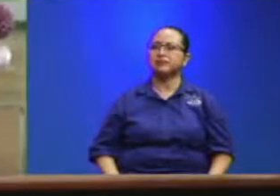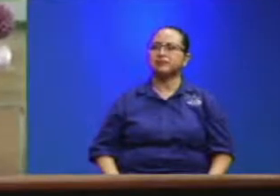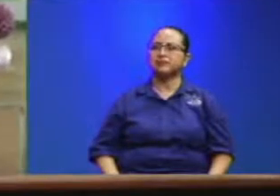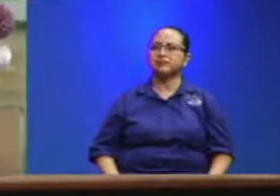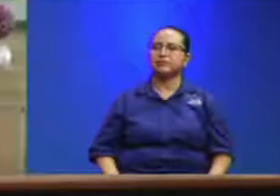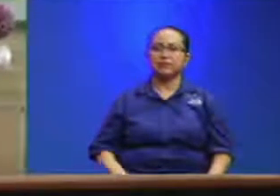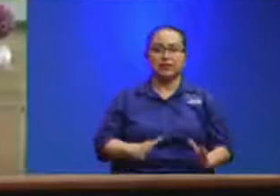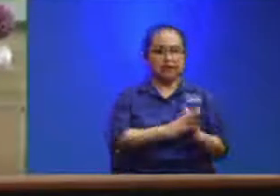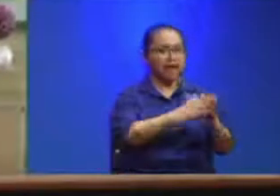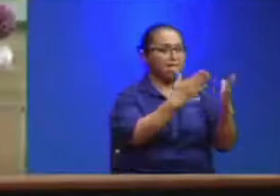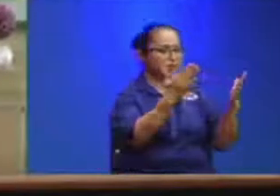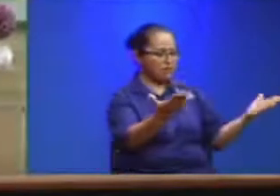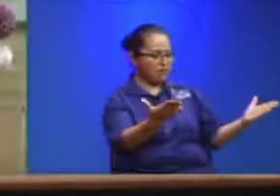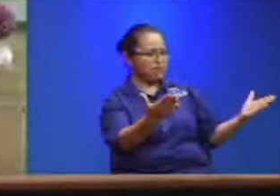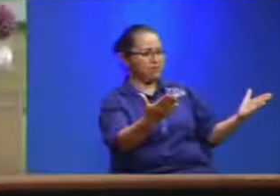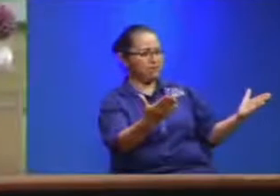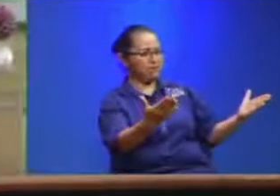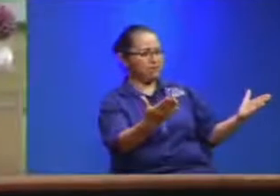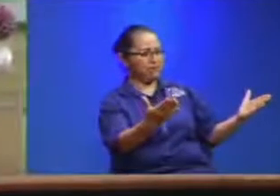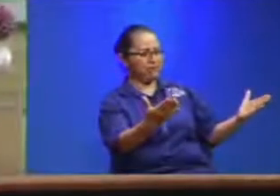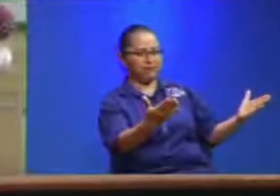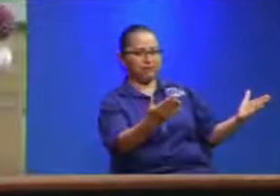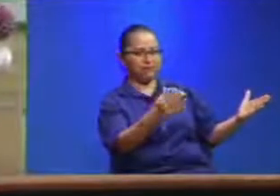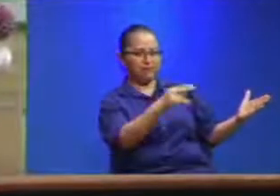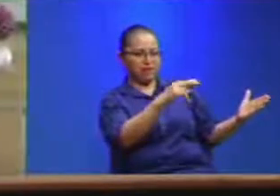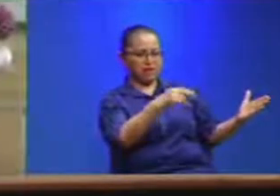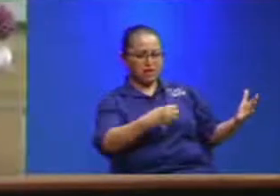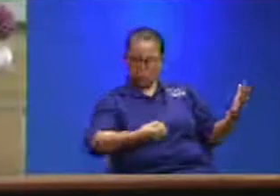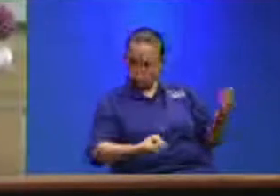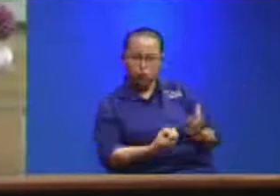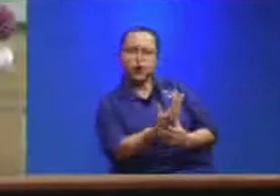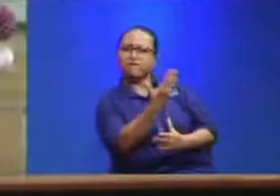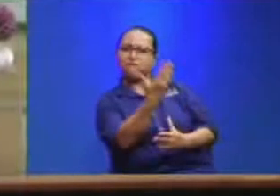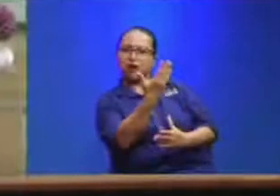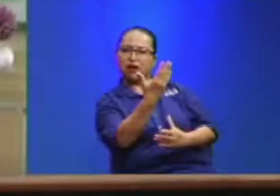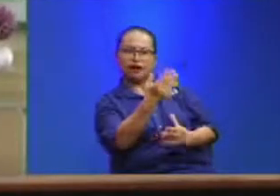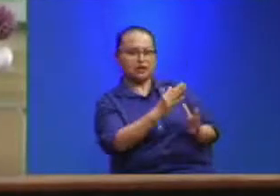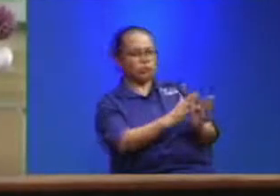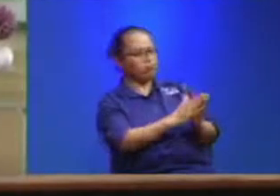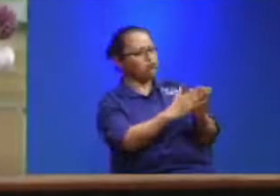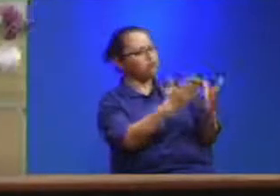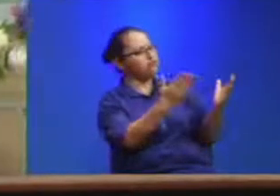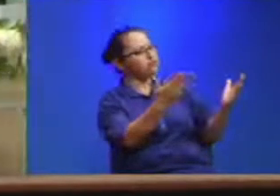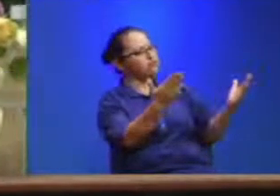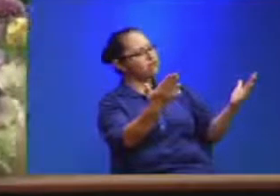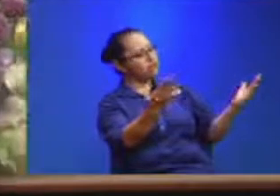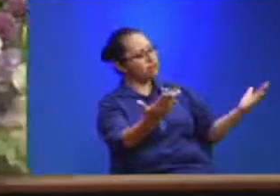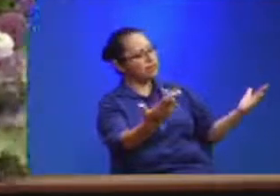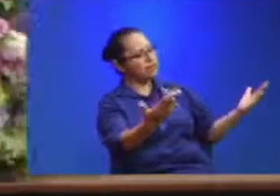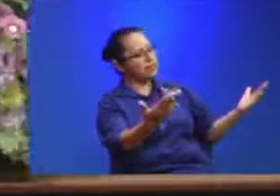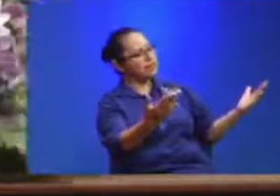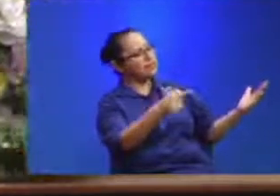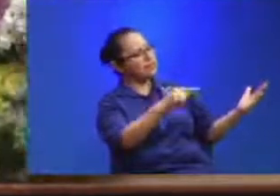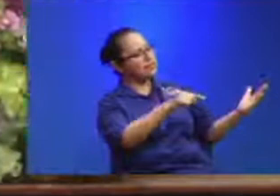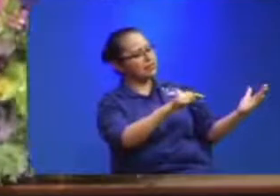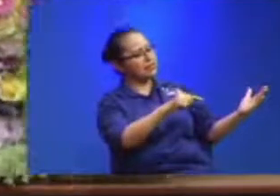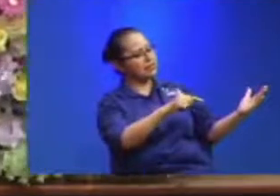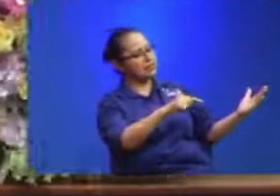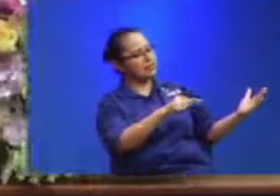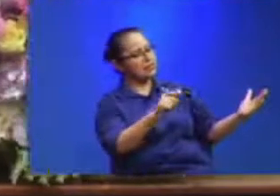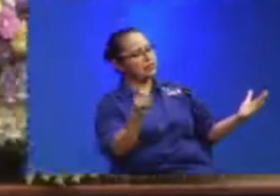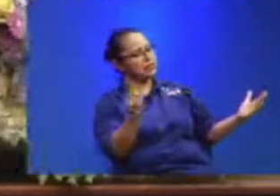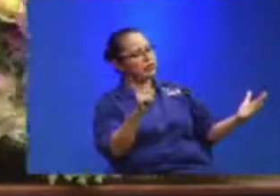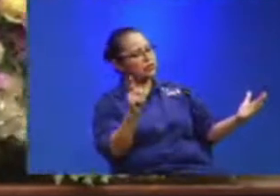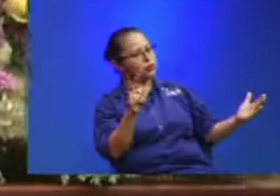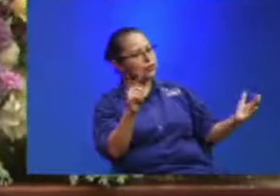biblia la biblia nueva y se abrió cabal en donde decía no te